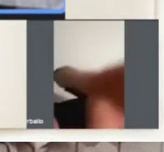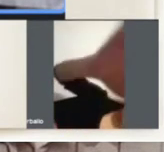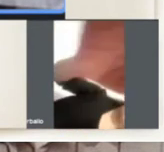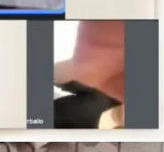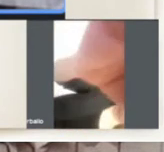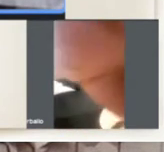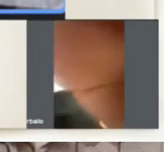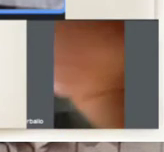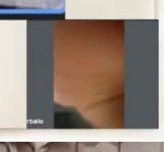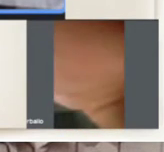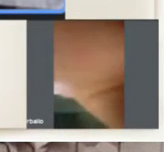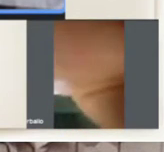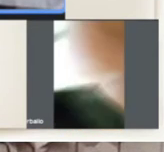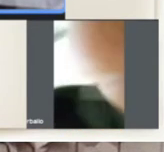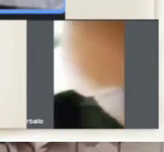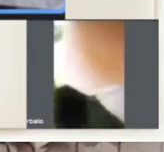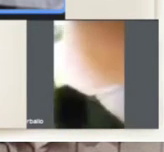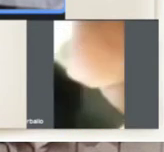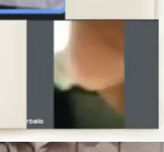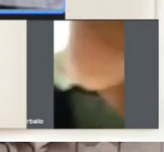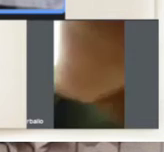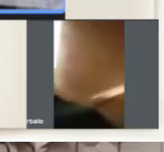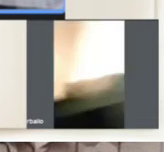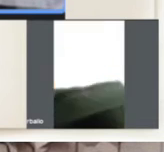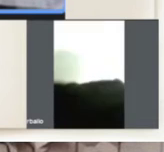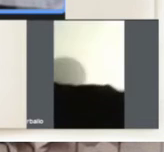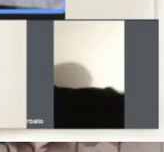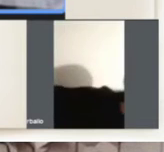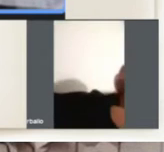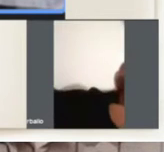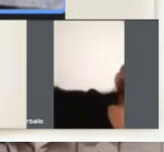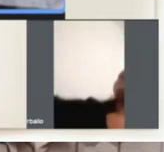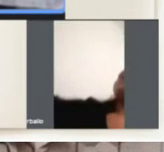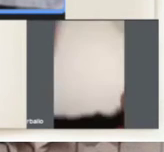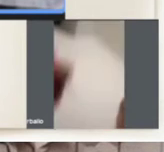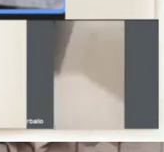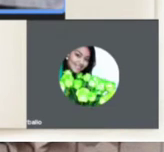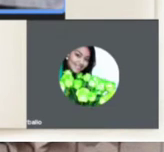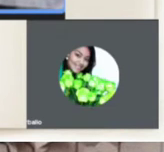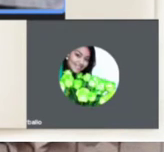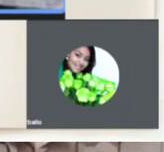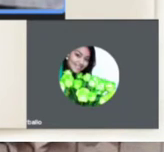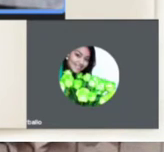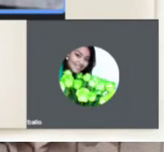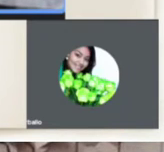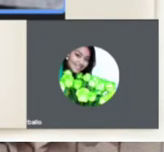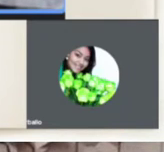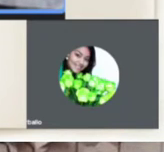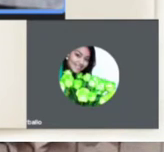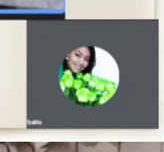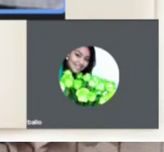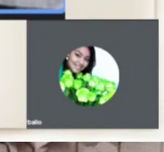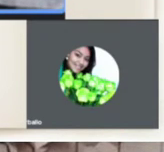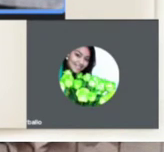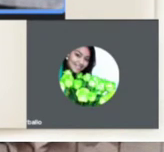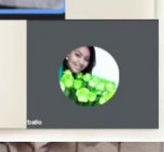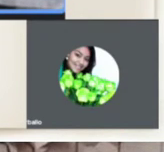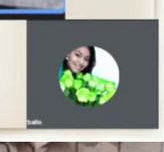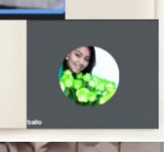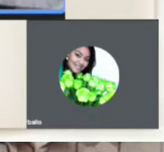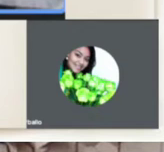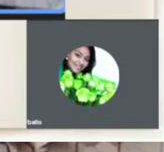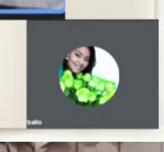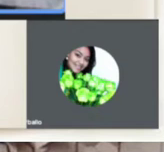el 38% de las 5.500 casillas instaladas en todo nuestro estado, fueron